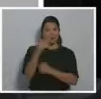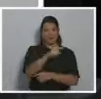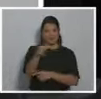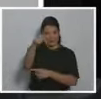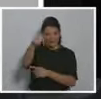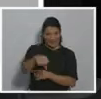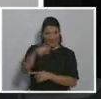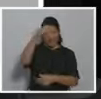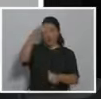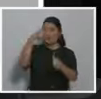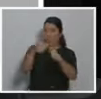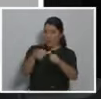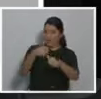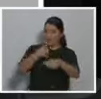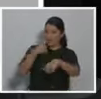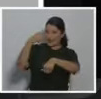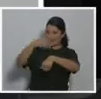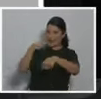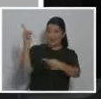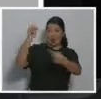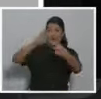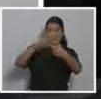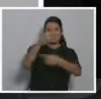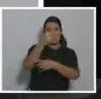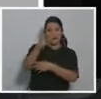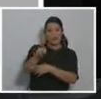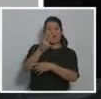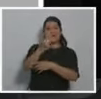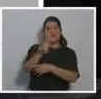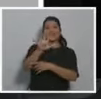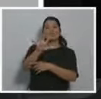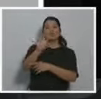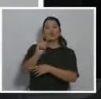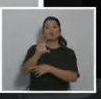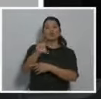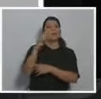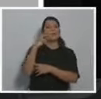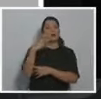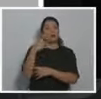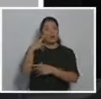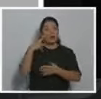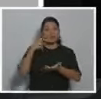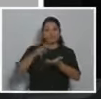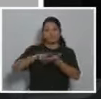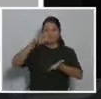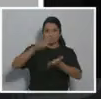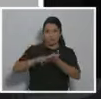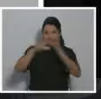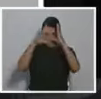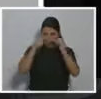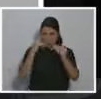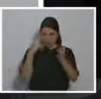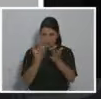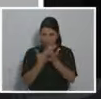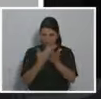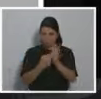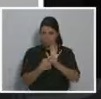sí, que tiene tiempo hasta el miércoles 25 de octubre para validar sus datos.